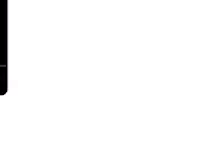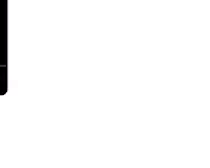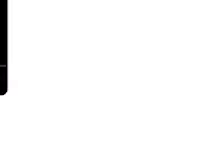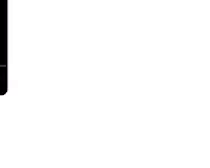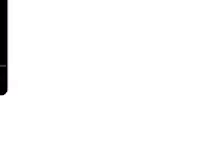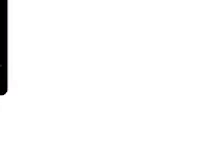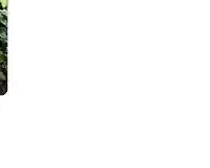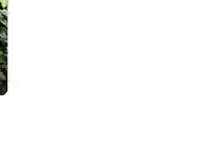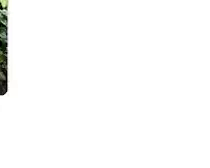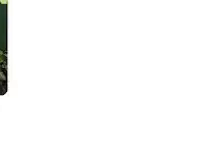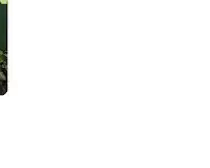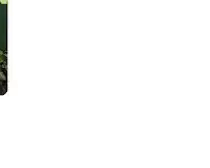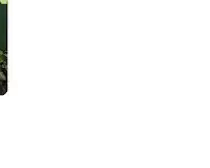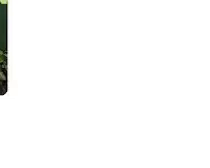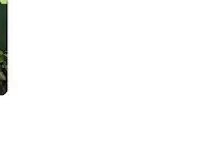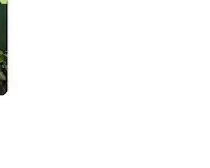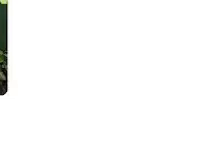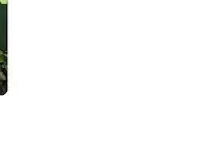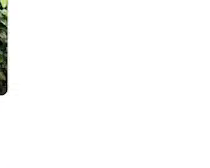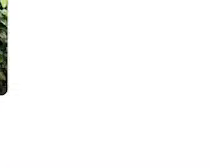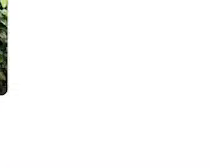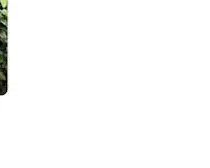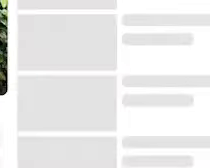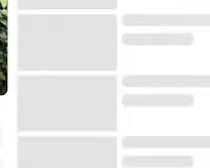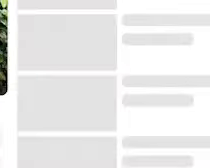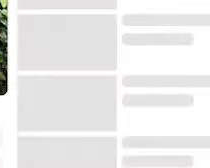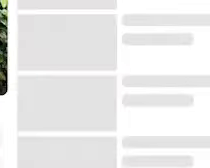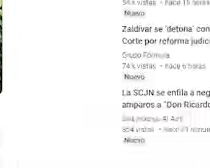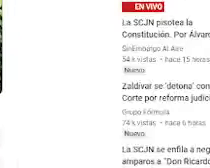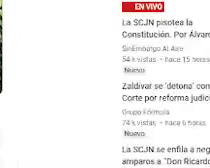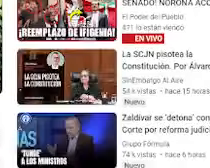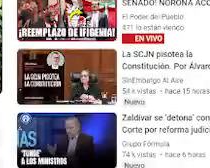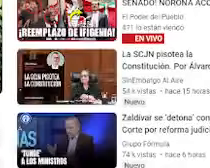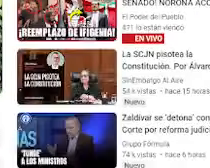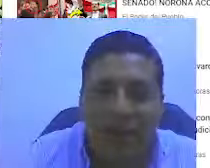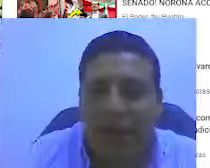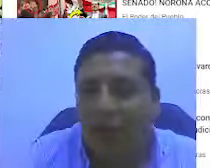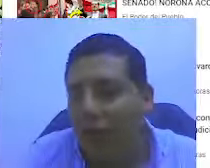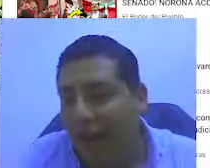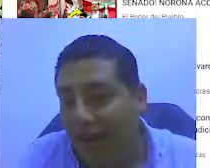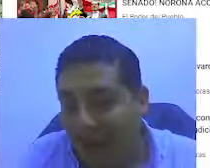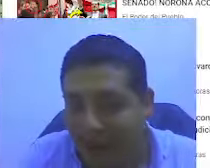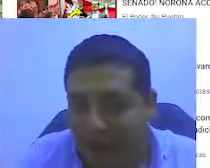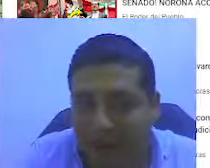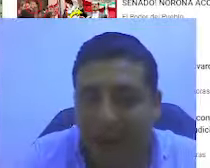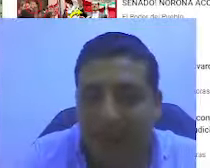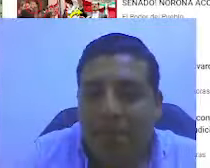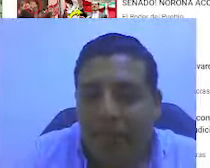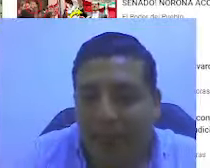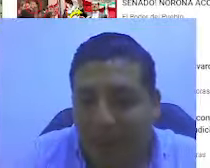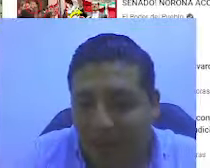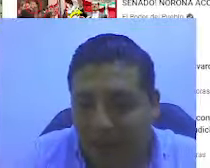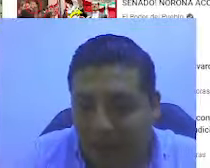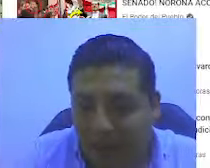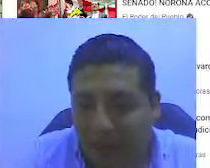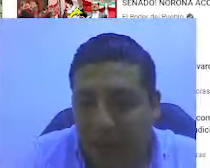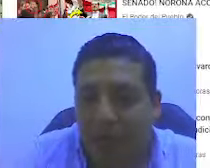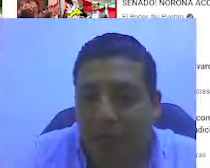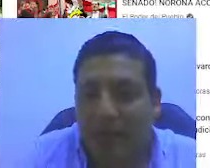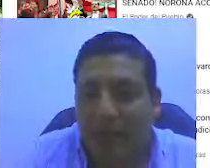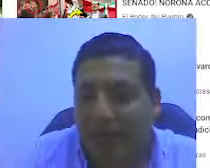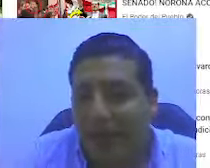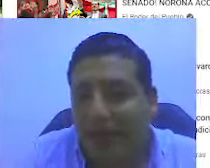presidente que han este tratado de vender una idea que no va con la realidad que han